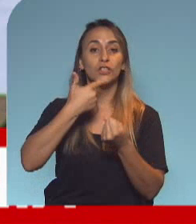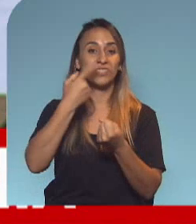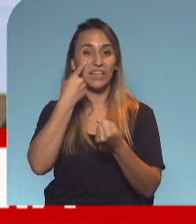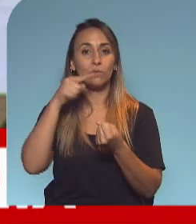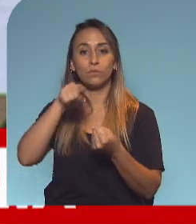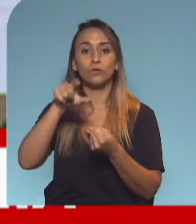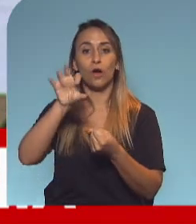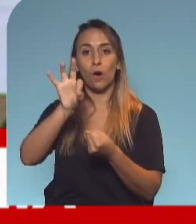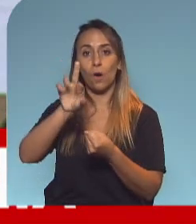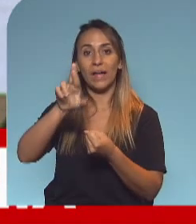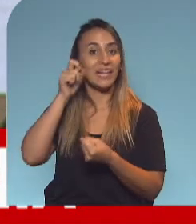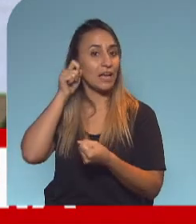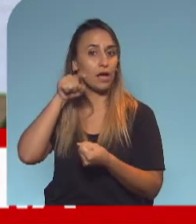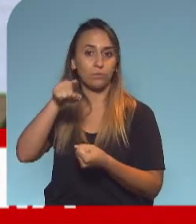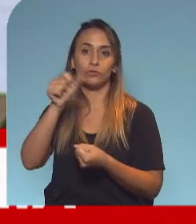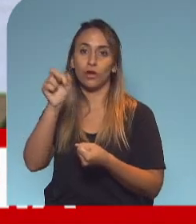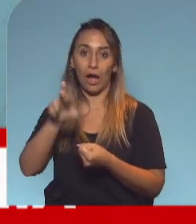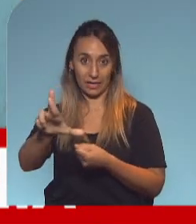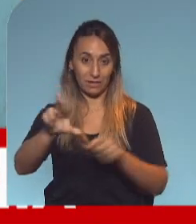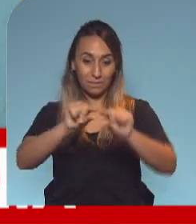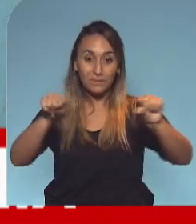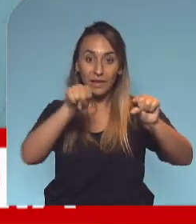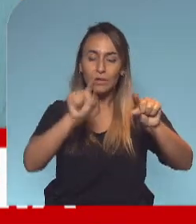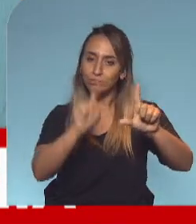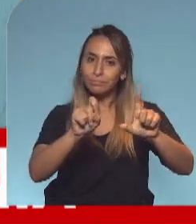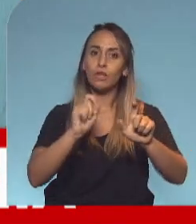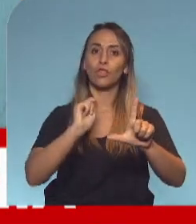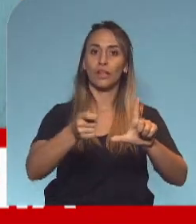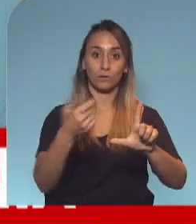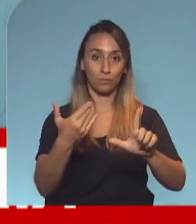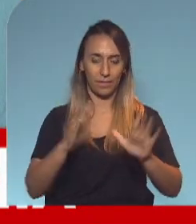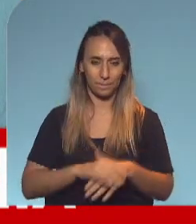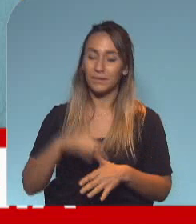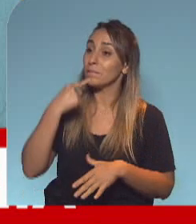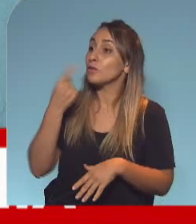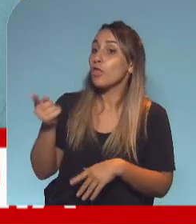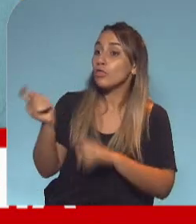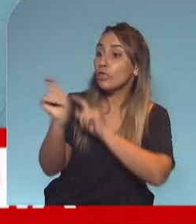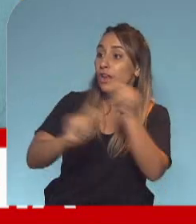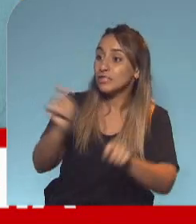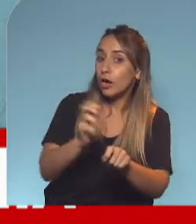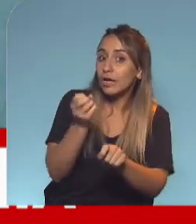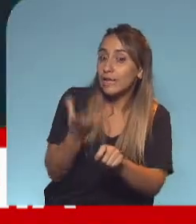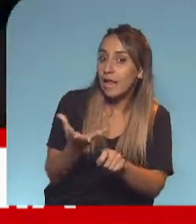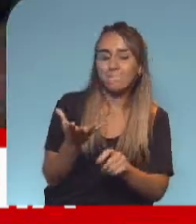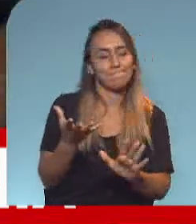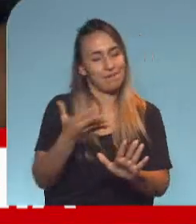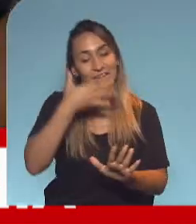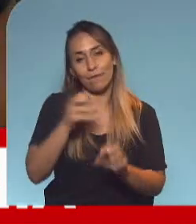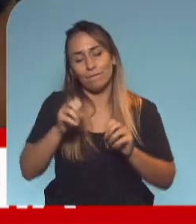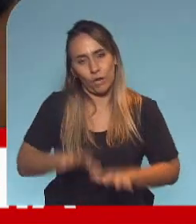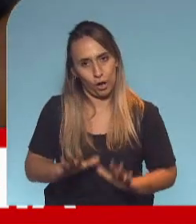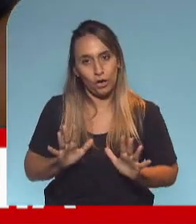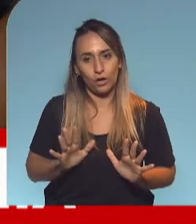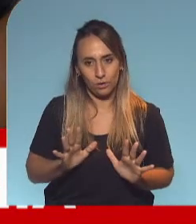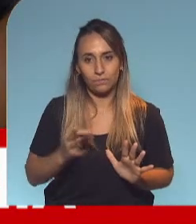www.fundacionautor.org cómo vienen las donaciones la verdad es que tienen medios flojas también estamos recién ayer